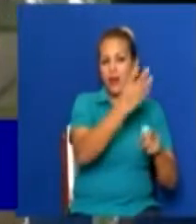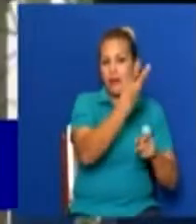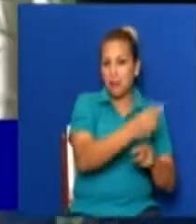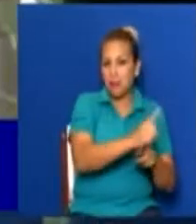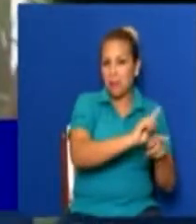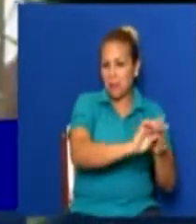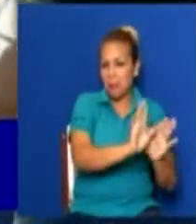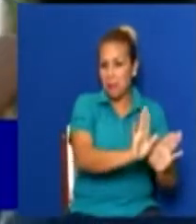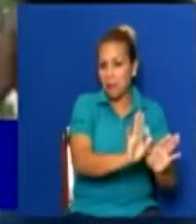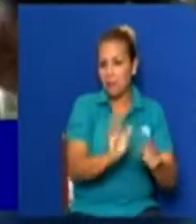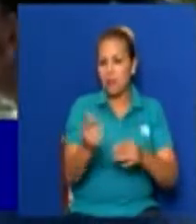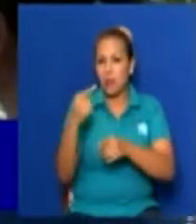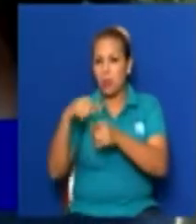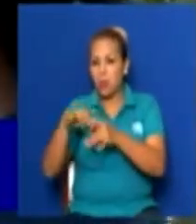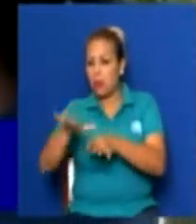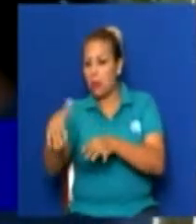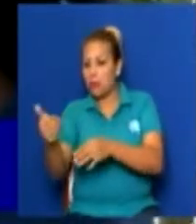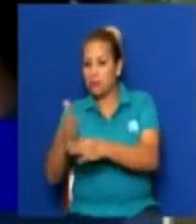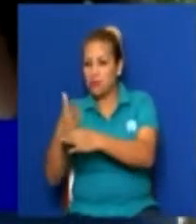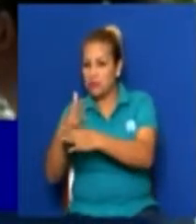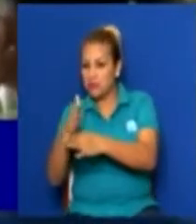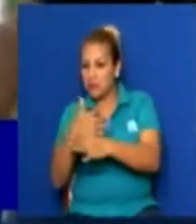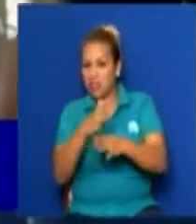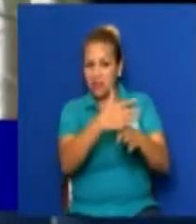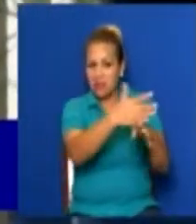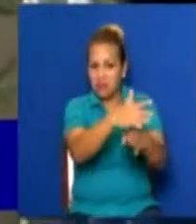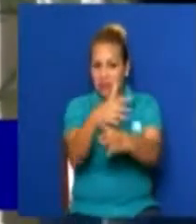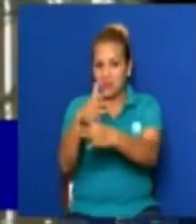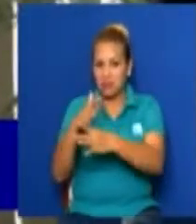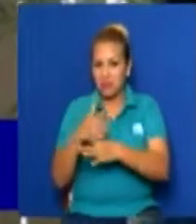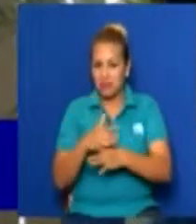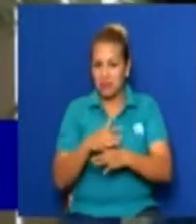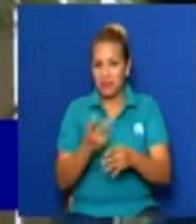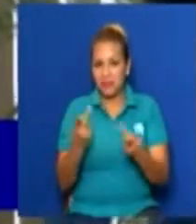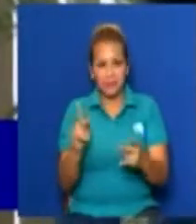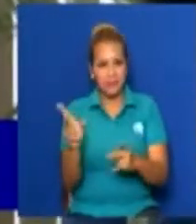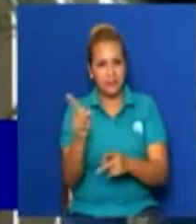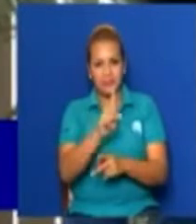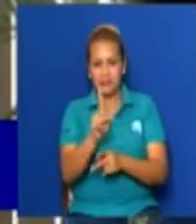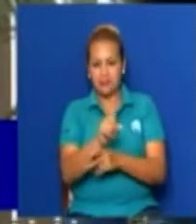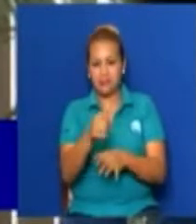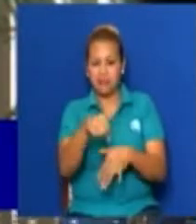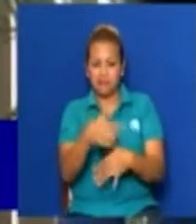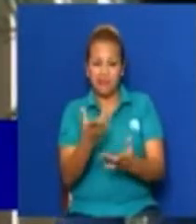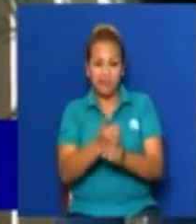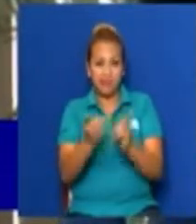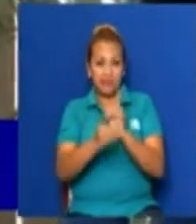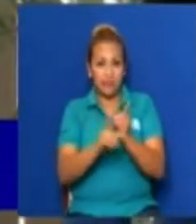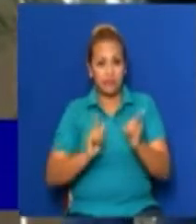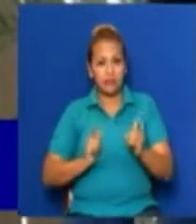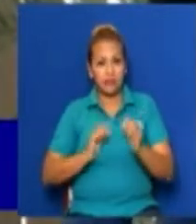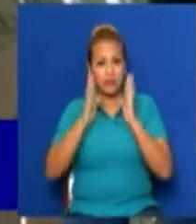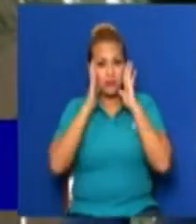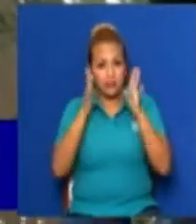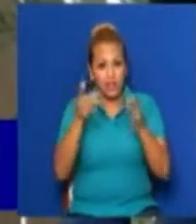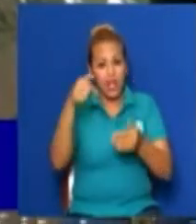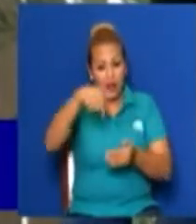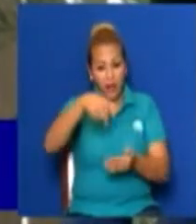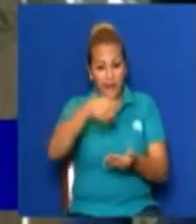existe, ¿verdad? No sé si hay instrumentos que puedan en este momento, tomemos nota,